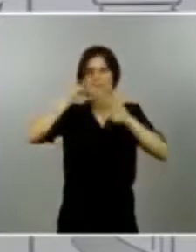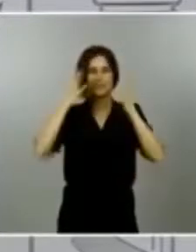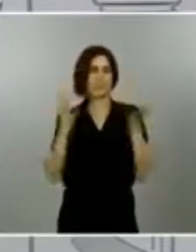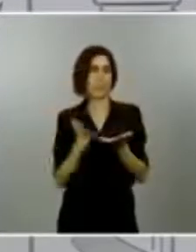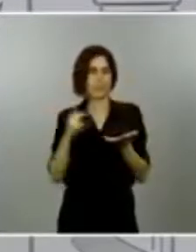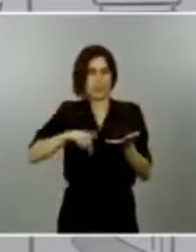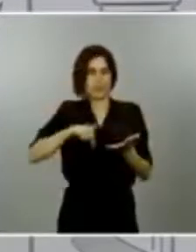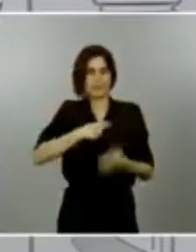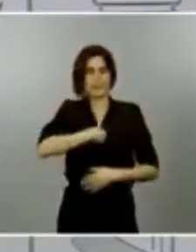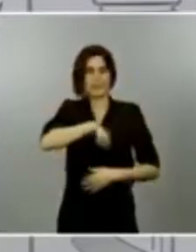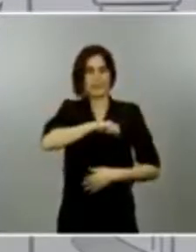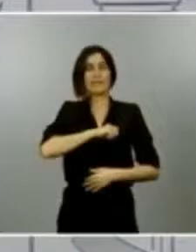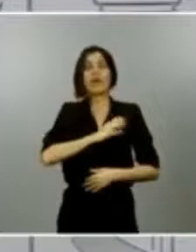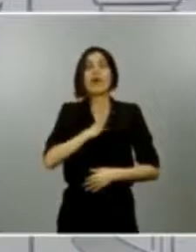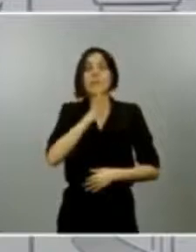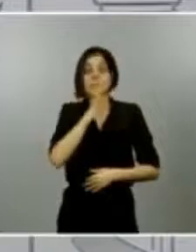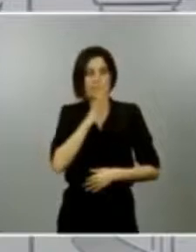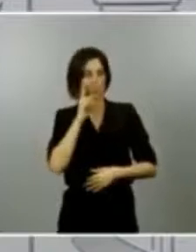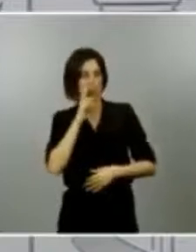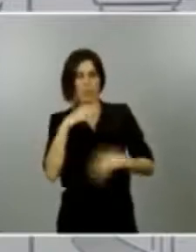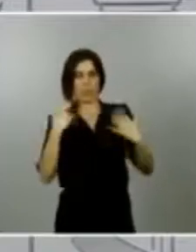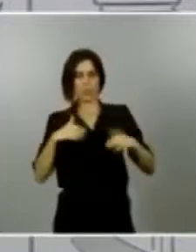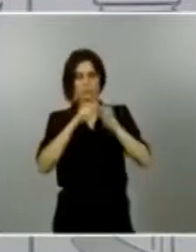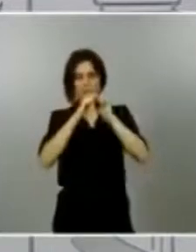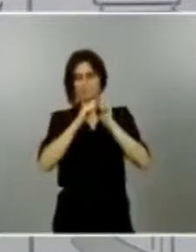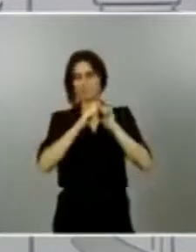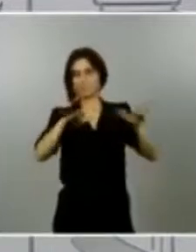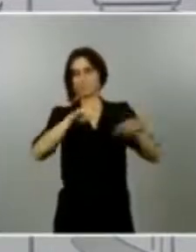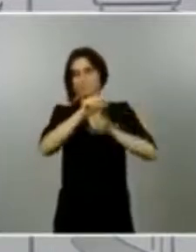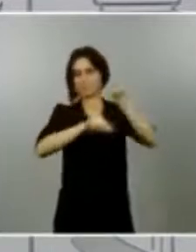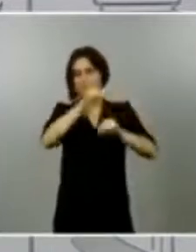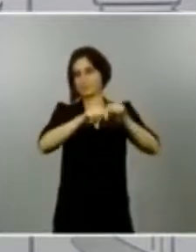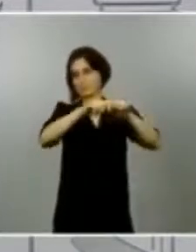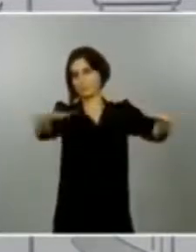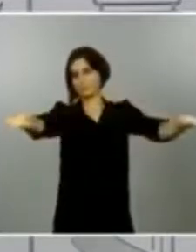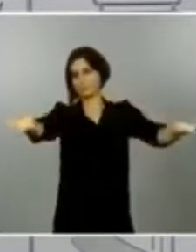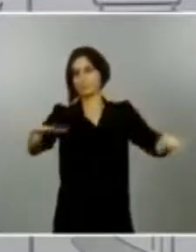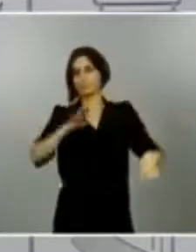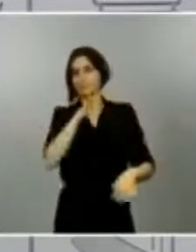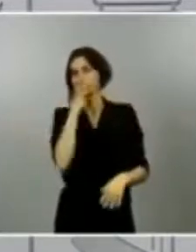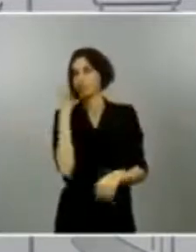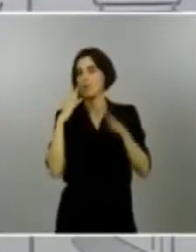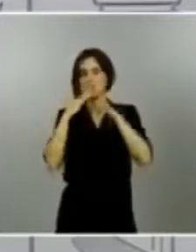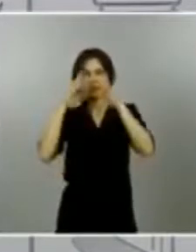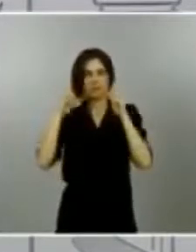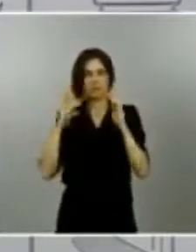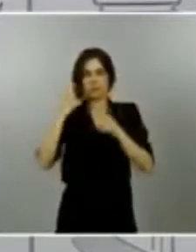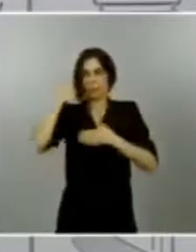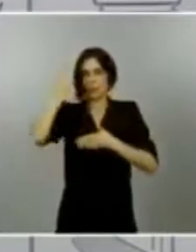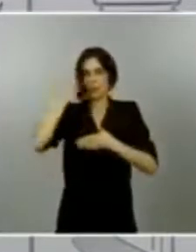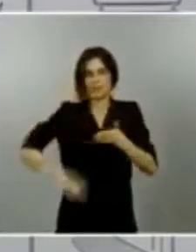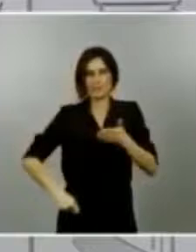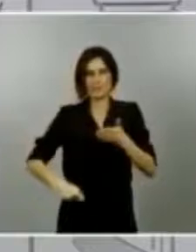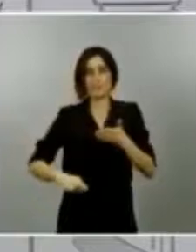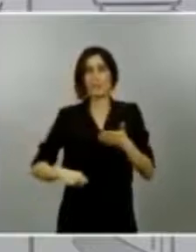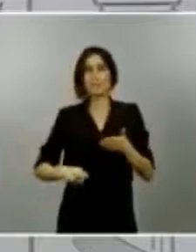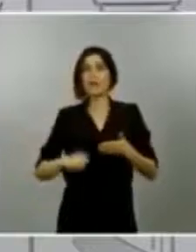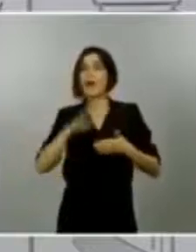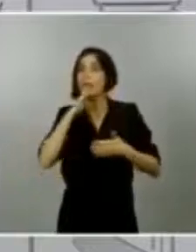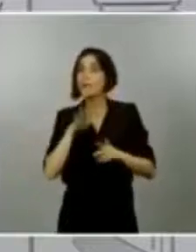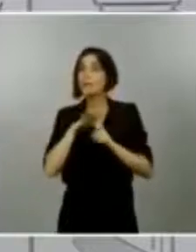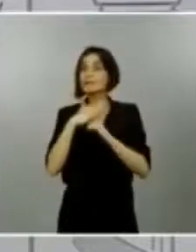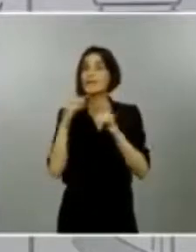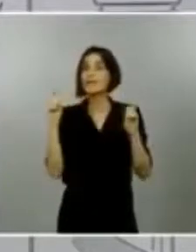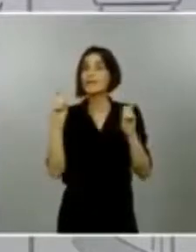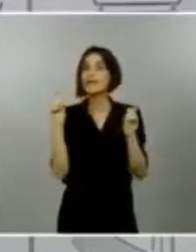embate que teníamos de la ola del 19 y ahora estamos ya planteando un estado de alarma distinto en el